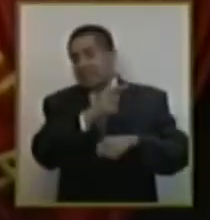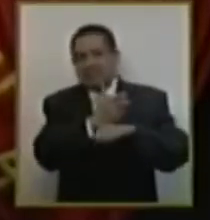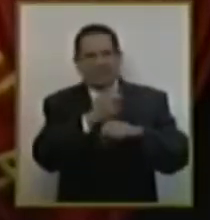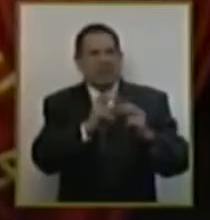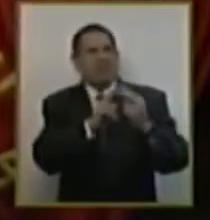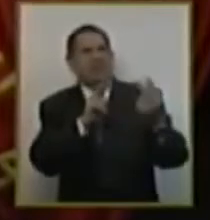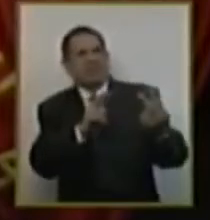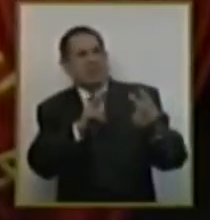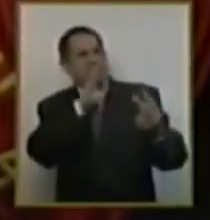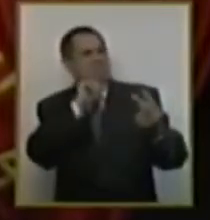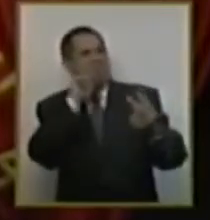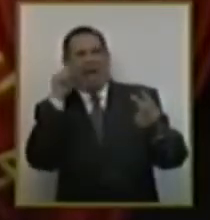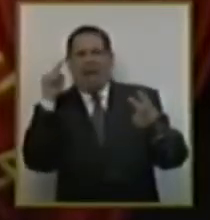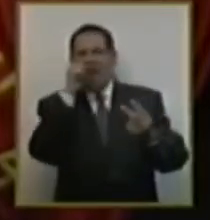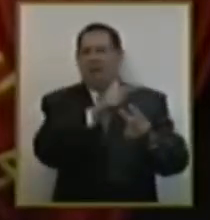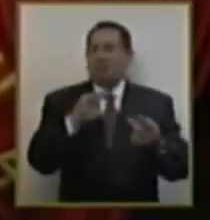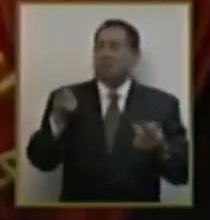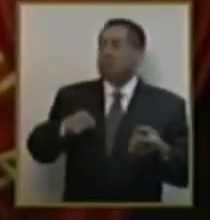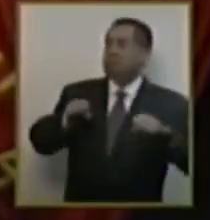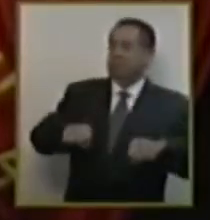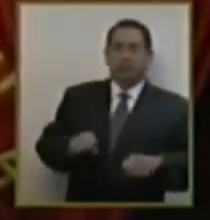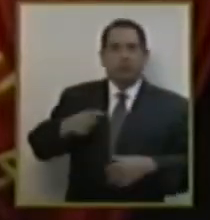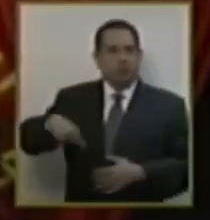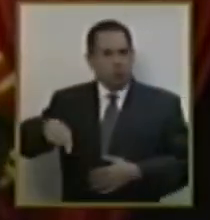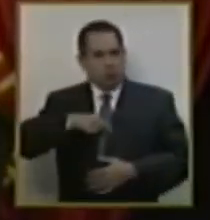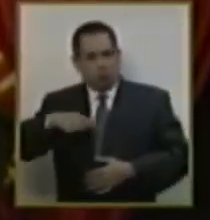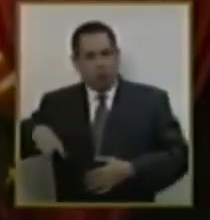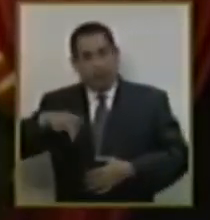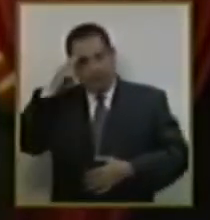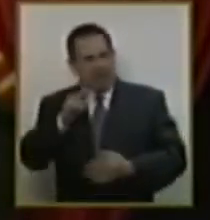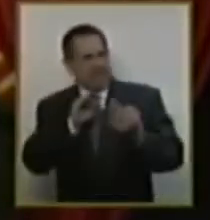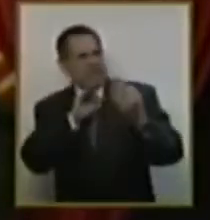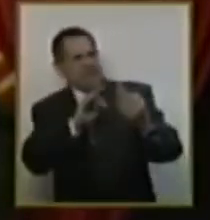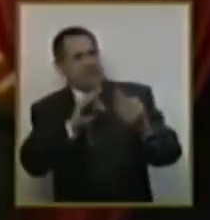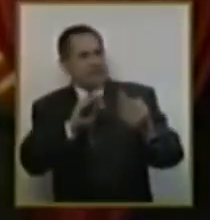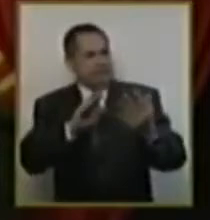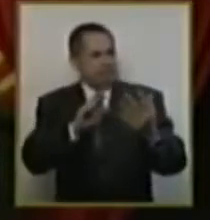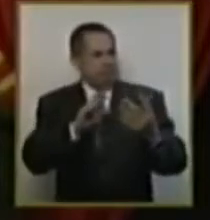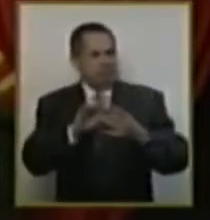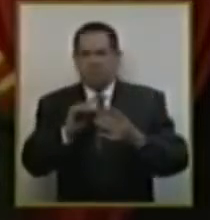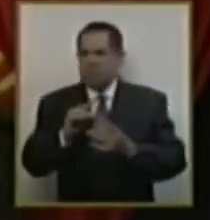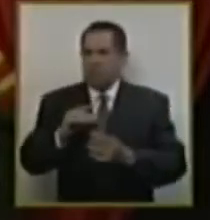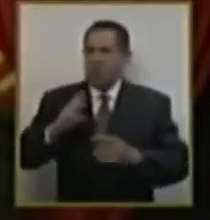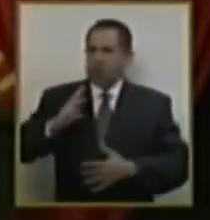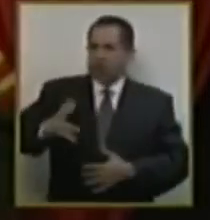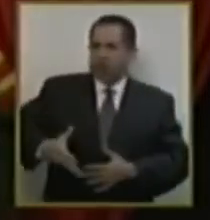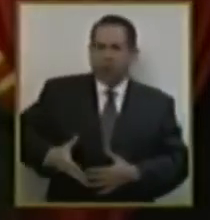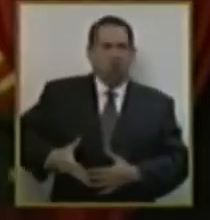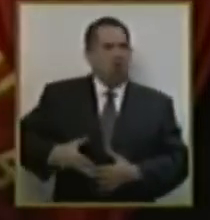malandada fascista, haciendo un auténtico despliegue de honor,